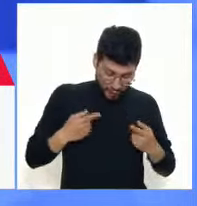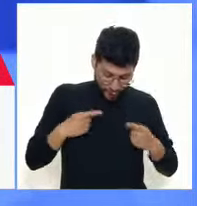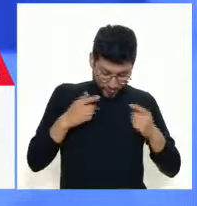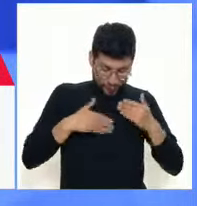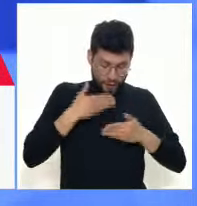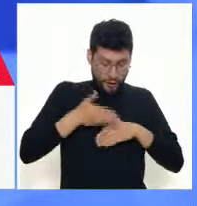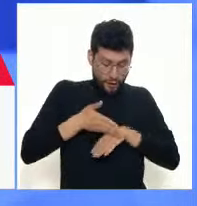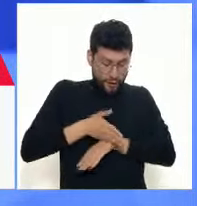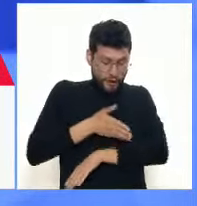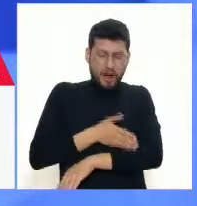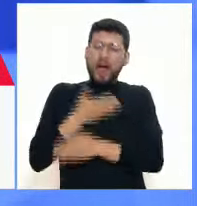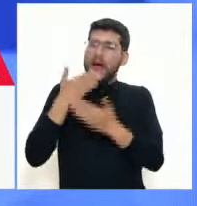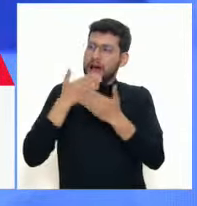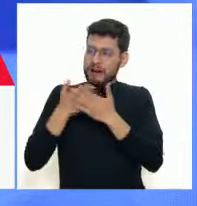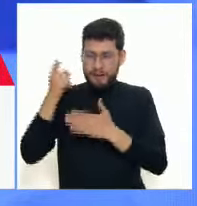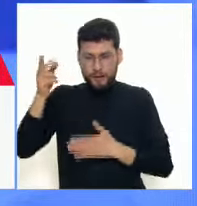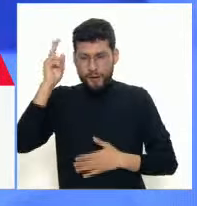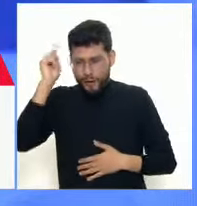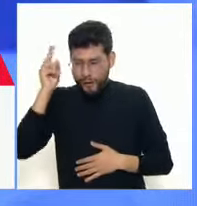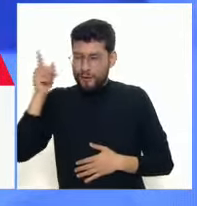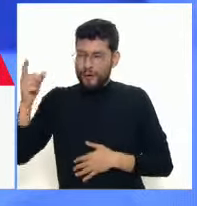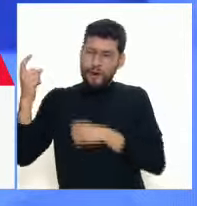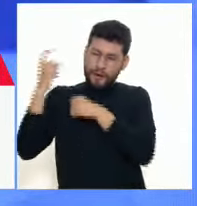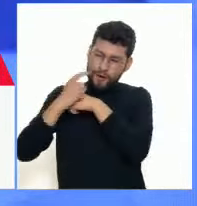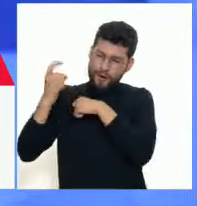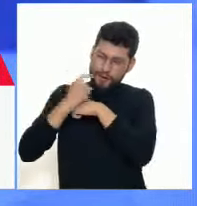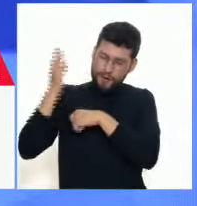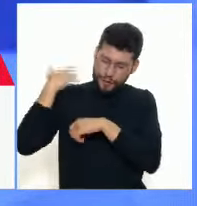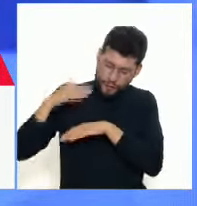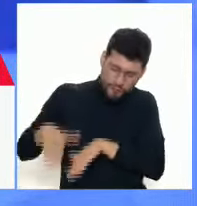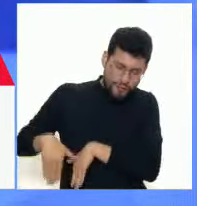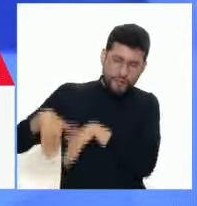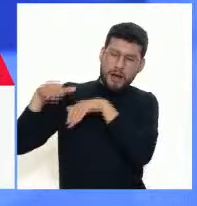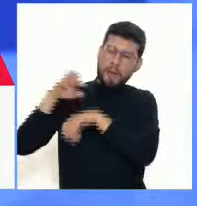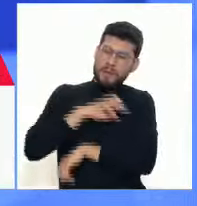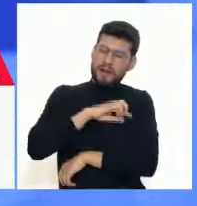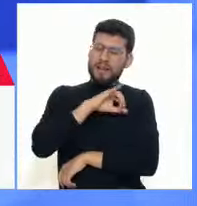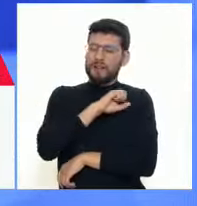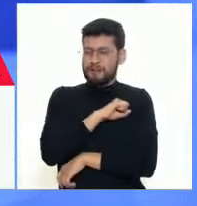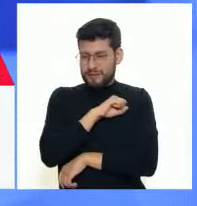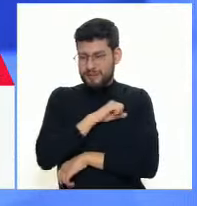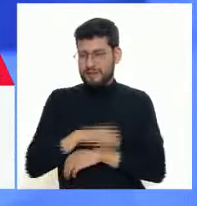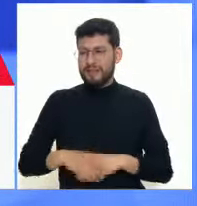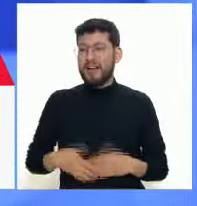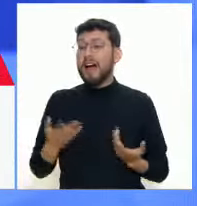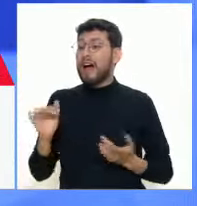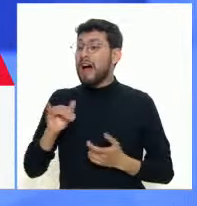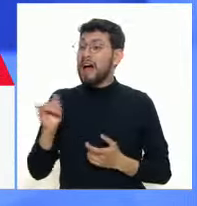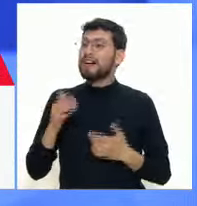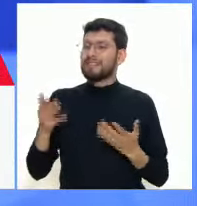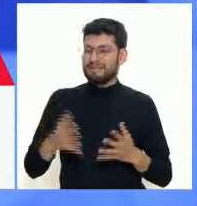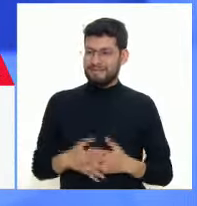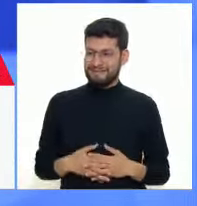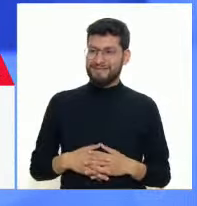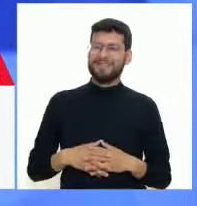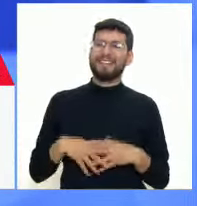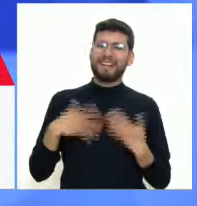a la enseñanza de ellos desde pequeñito, desde jardín, primaria, secundaria y claro, los